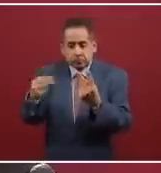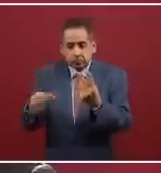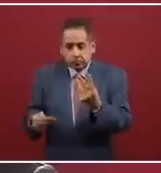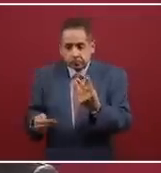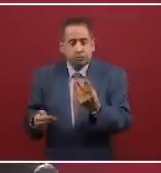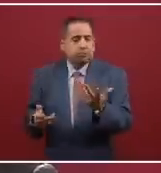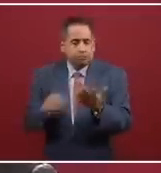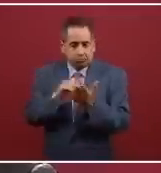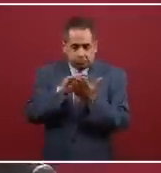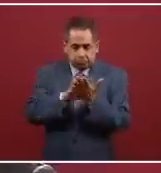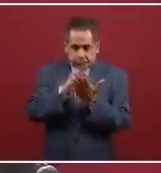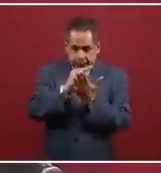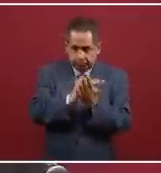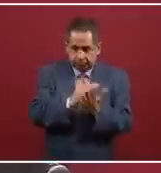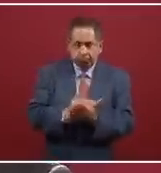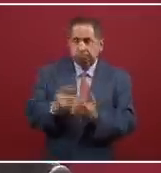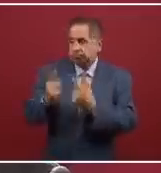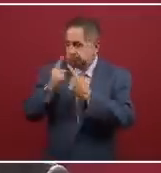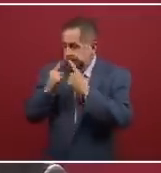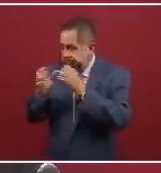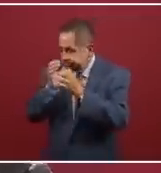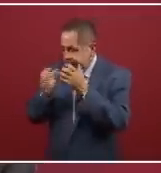y determinar